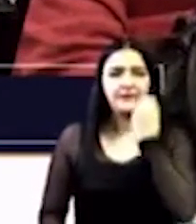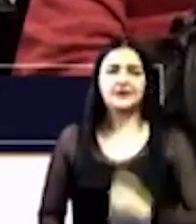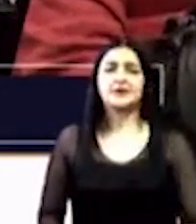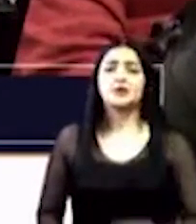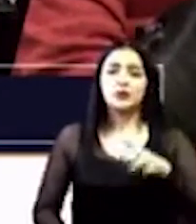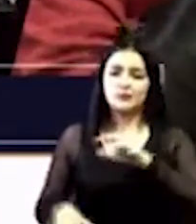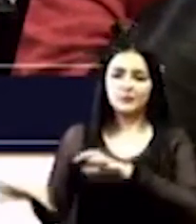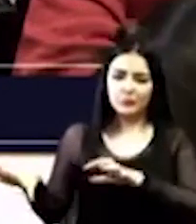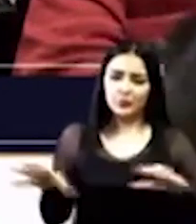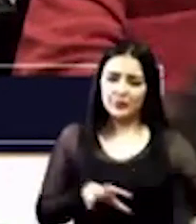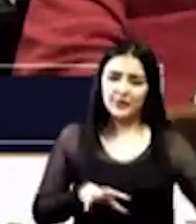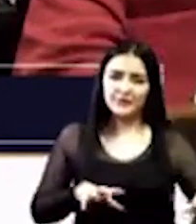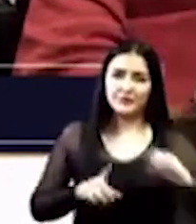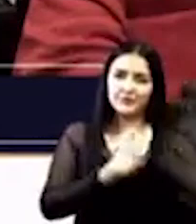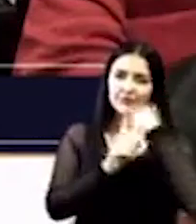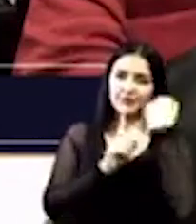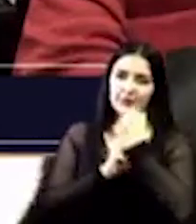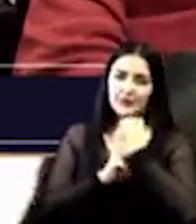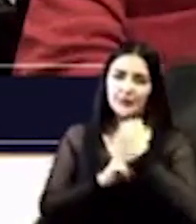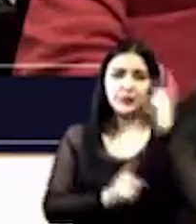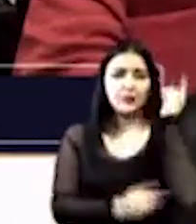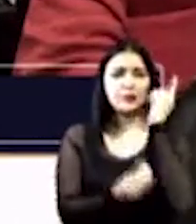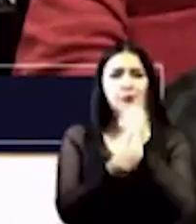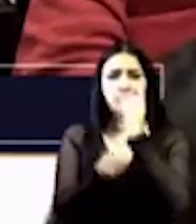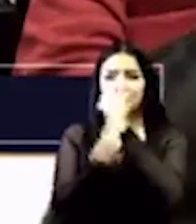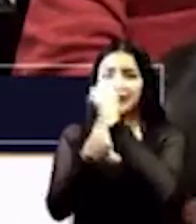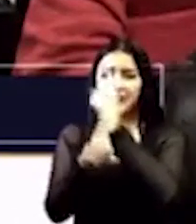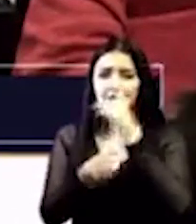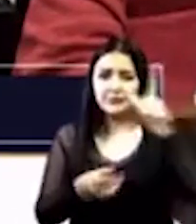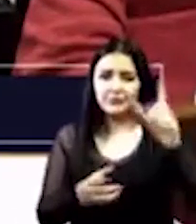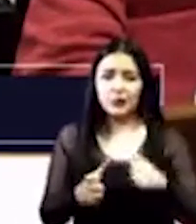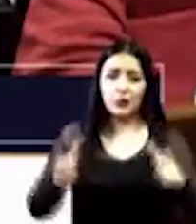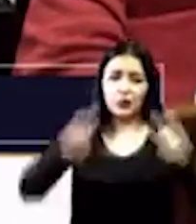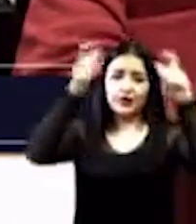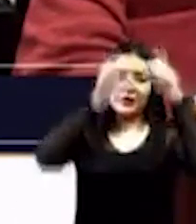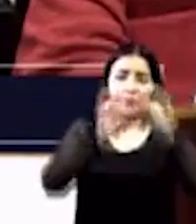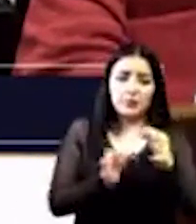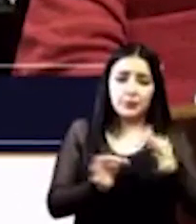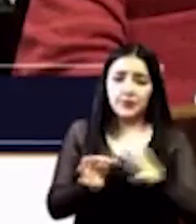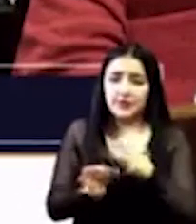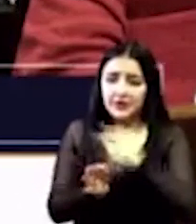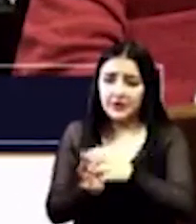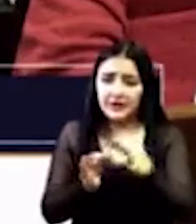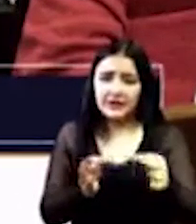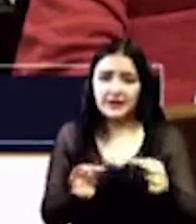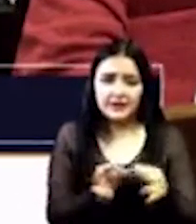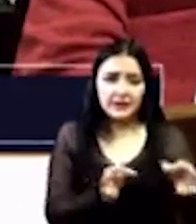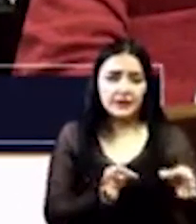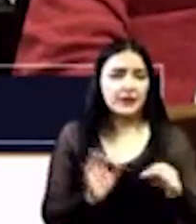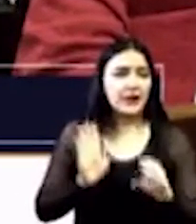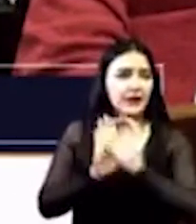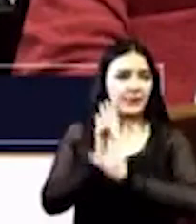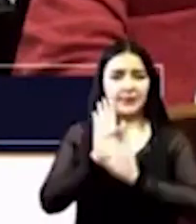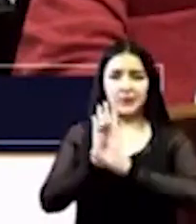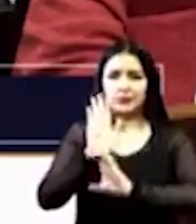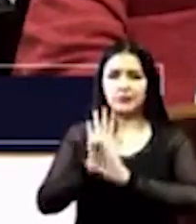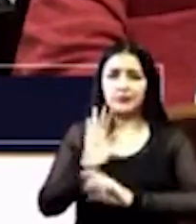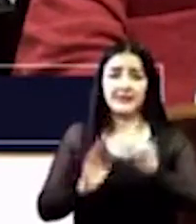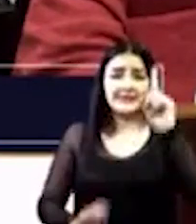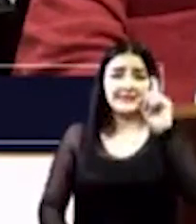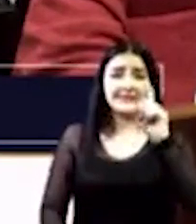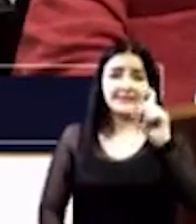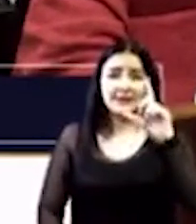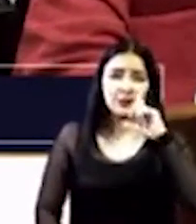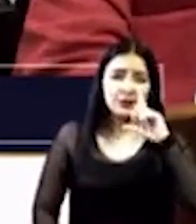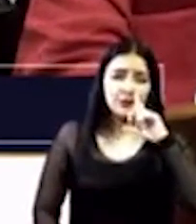El movimiento social y político y el Congreso de los Pueblos, capítulo Centro Oriente, desde el 6 de